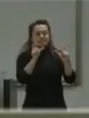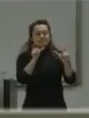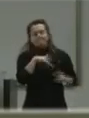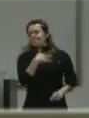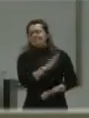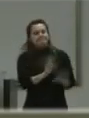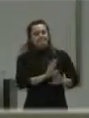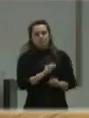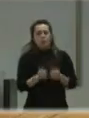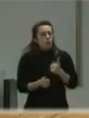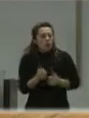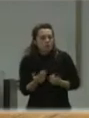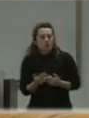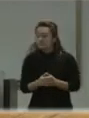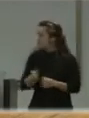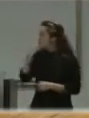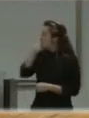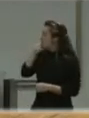atento